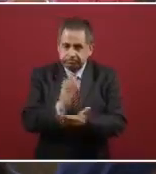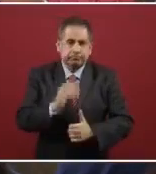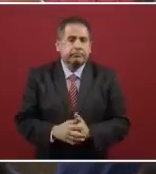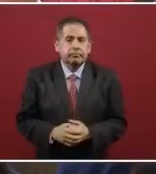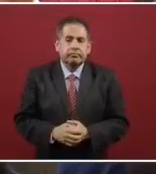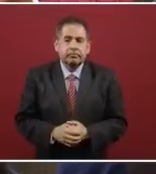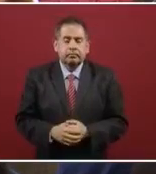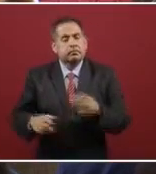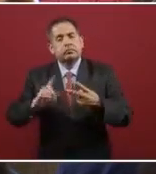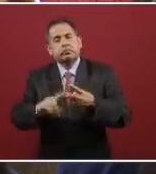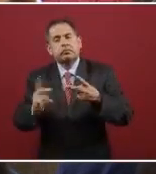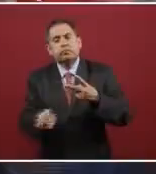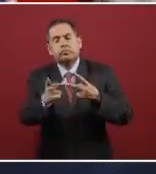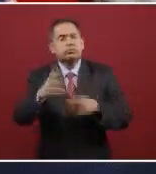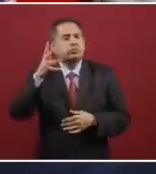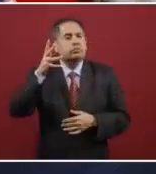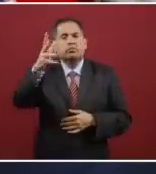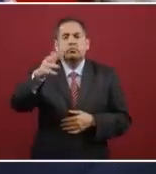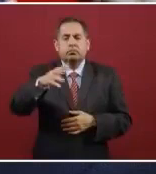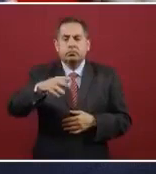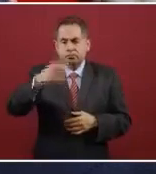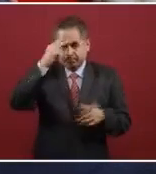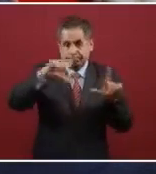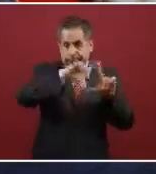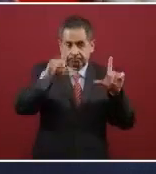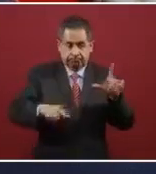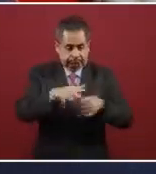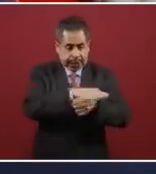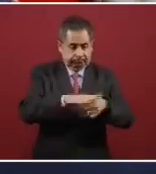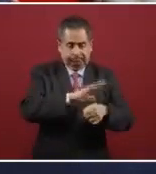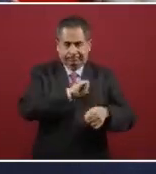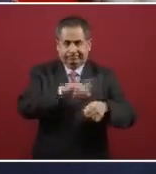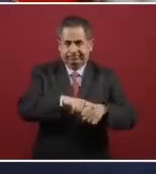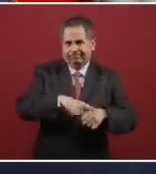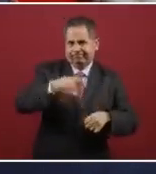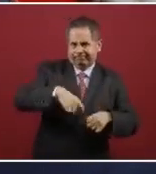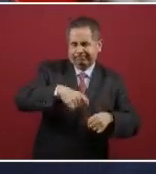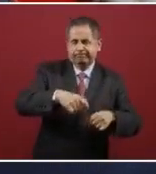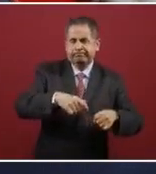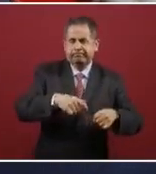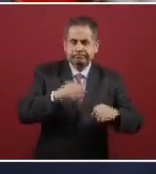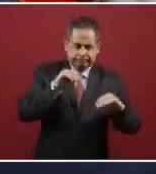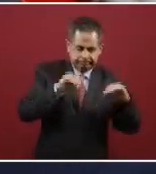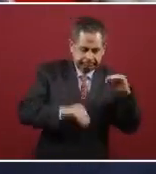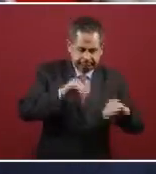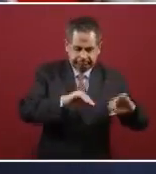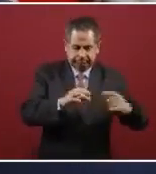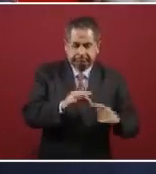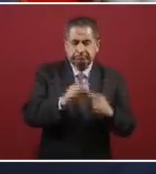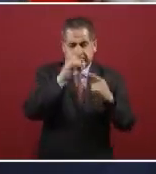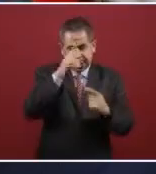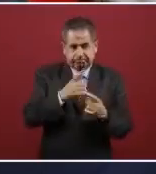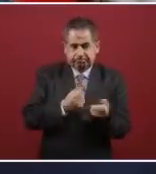La segunda pregunta, ¿cuál va a ser el futuro de las zonas económicas especiales? Este programa que presumieron mucho en la administración pasada y que